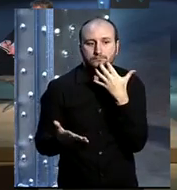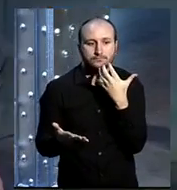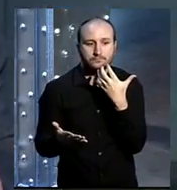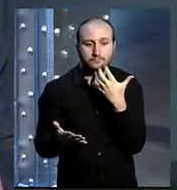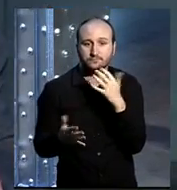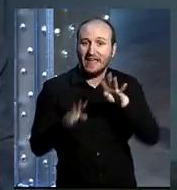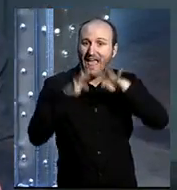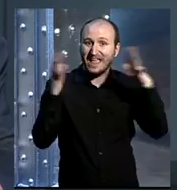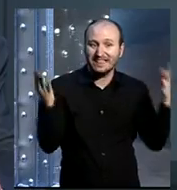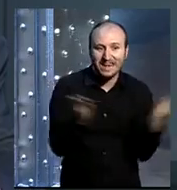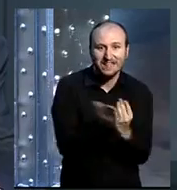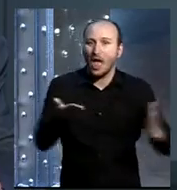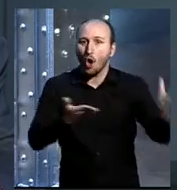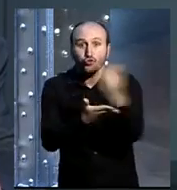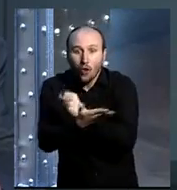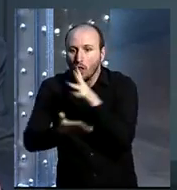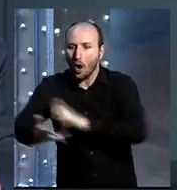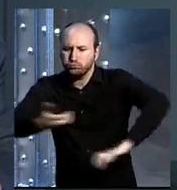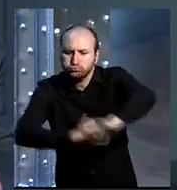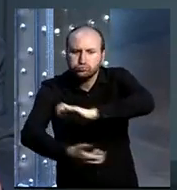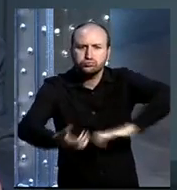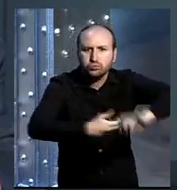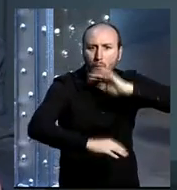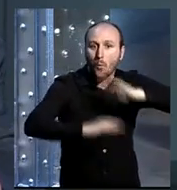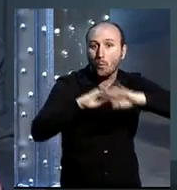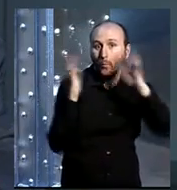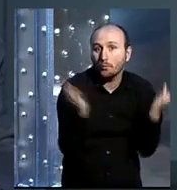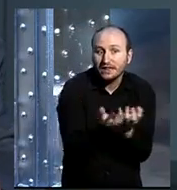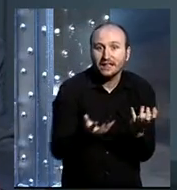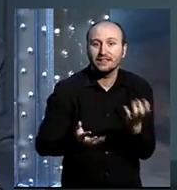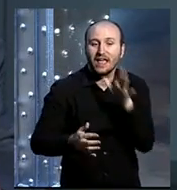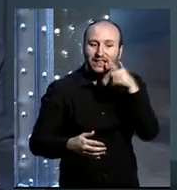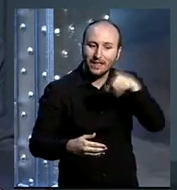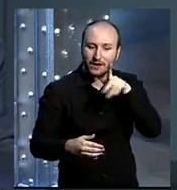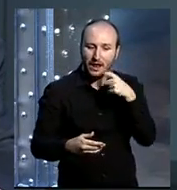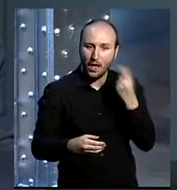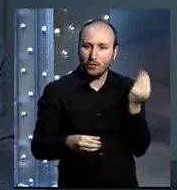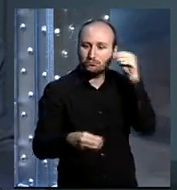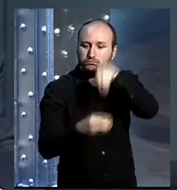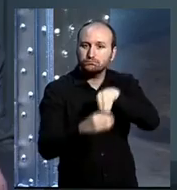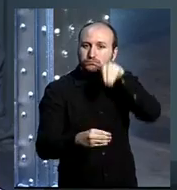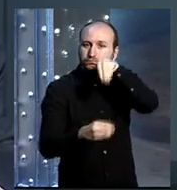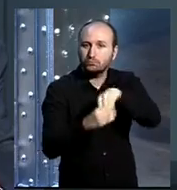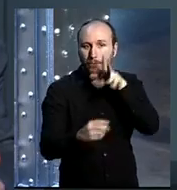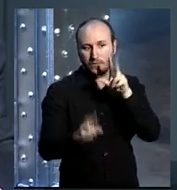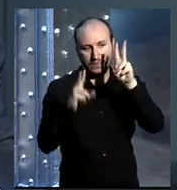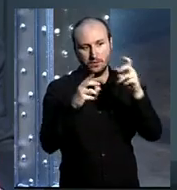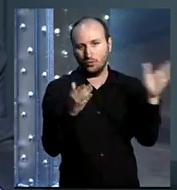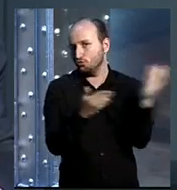altera todo, y se introducen los elementos del debate,